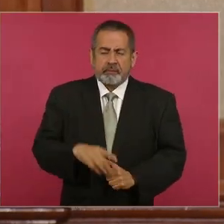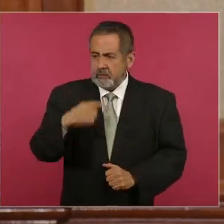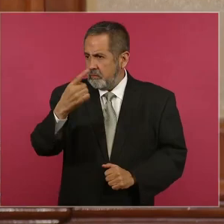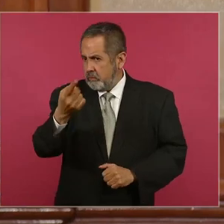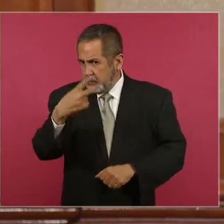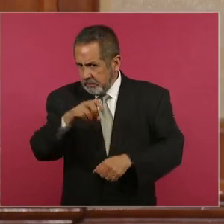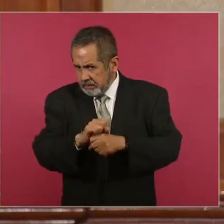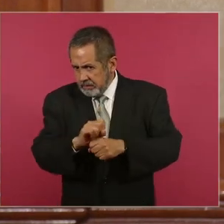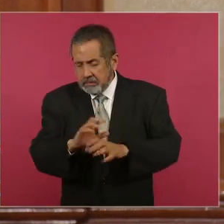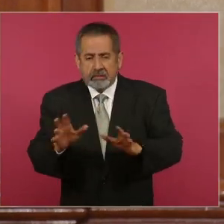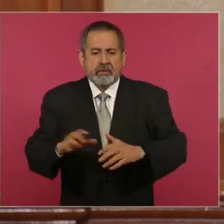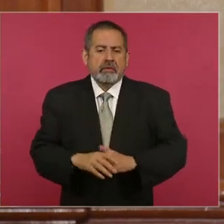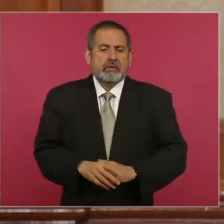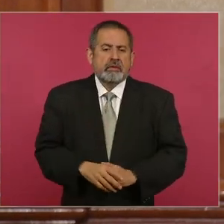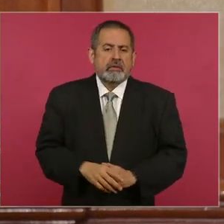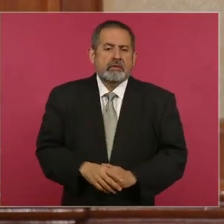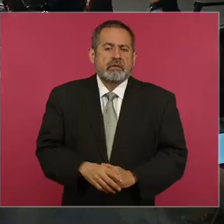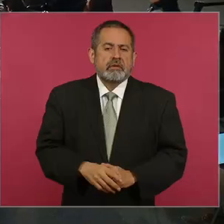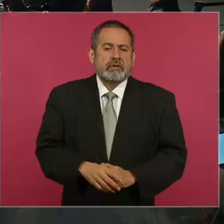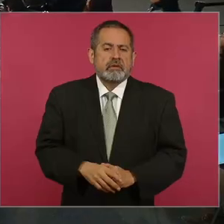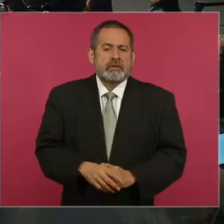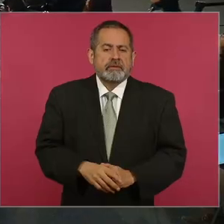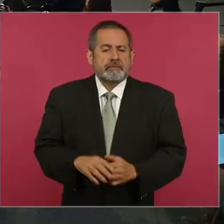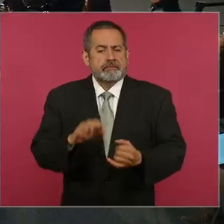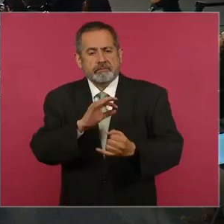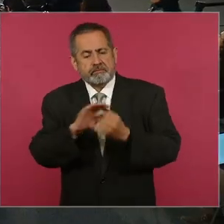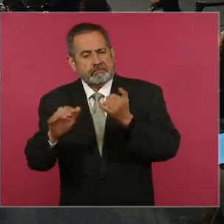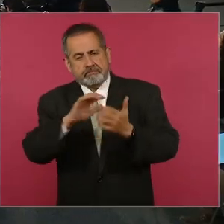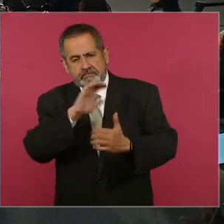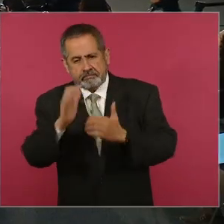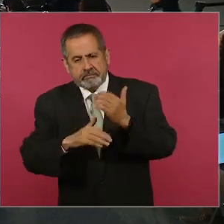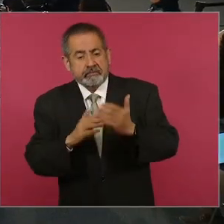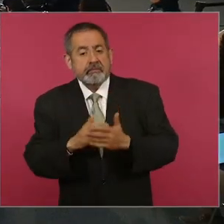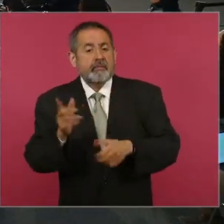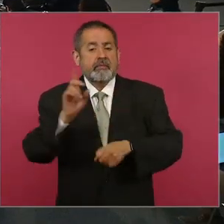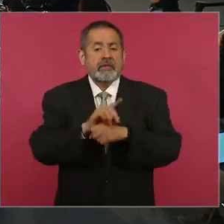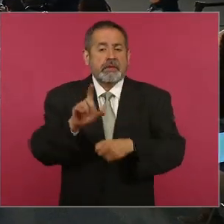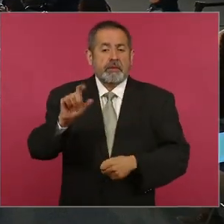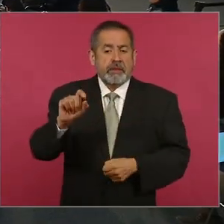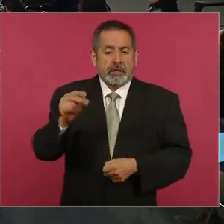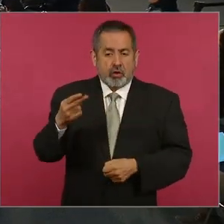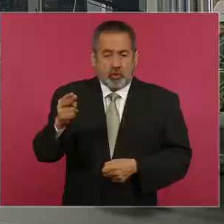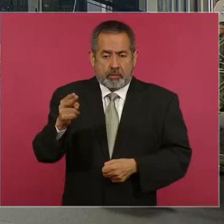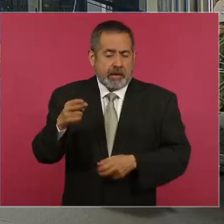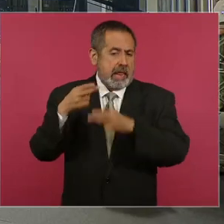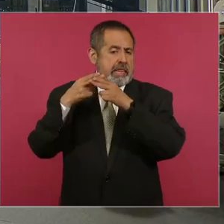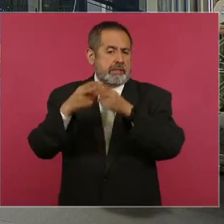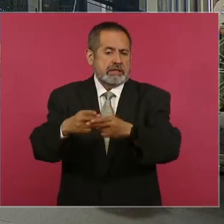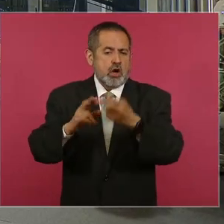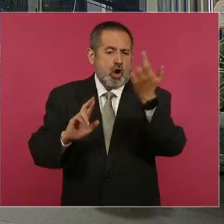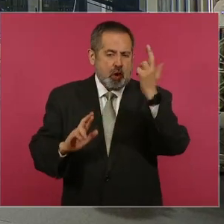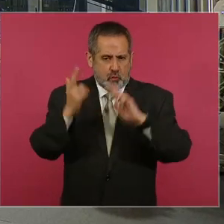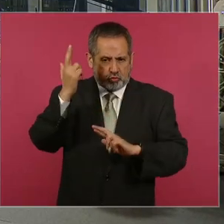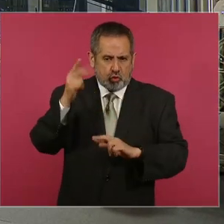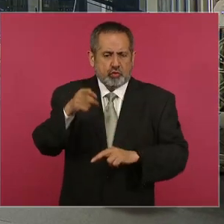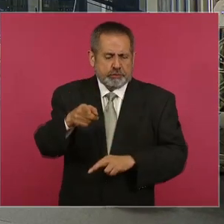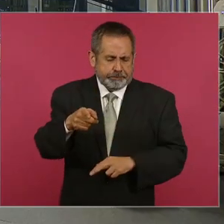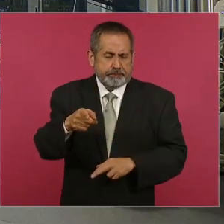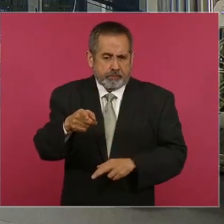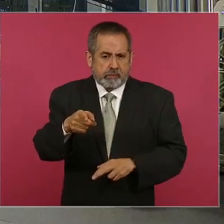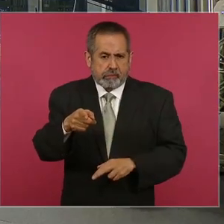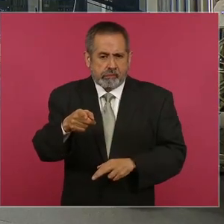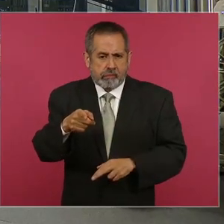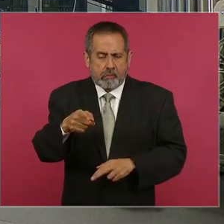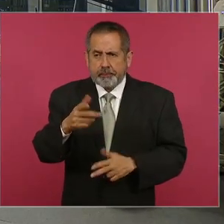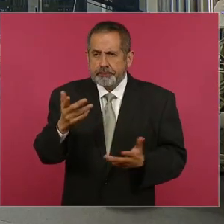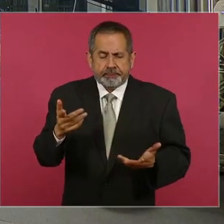próxima. Gracias, presidente. Ya nada más para concluir, el 20 de noviembre se va a dar el aniversario de la Revolución. En